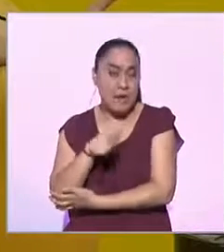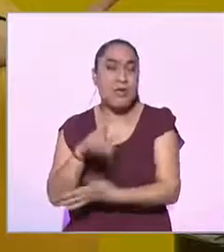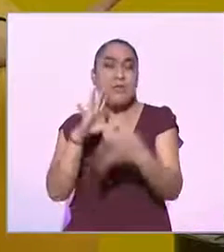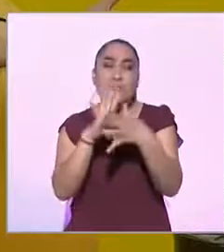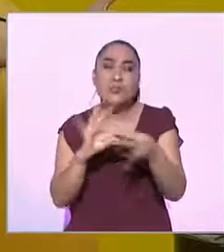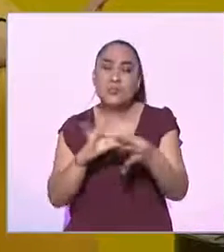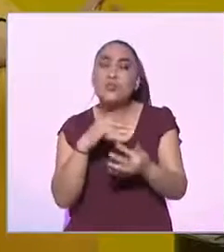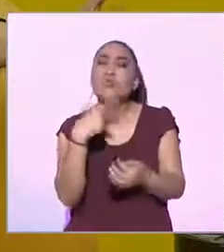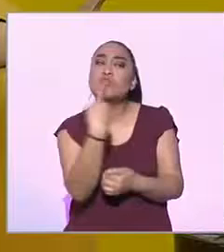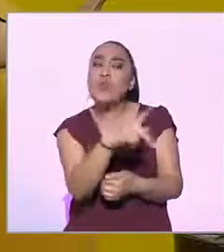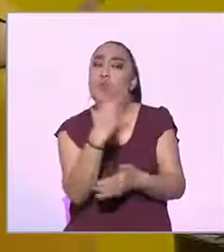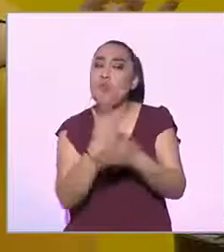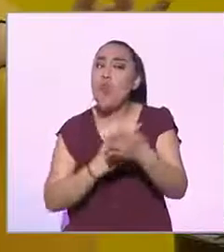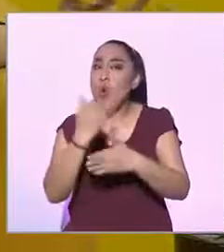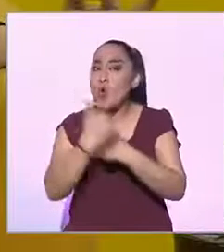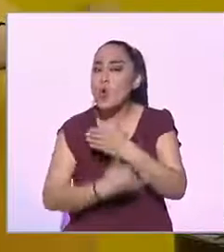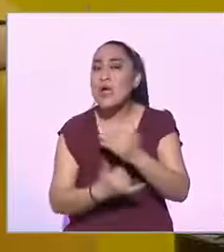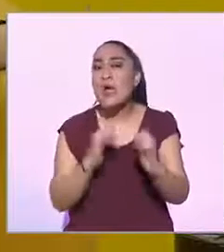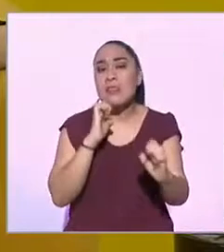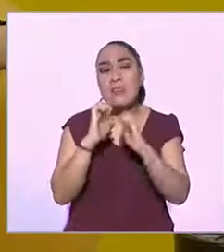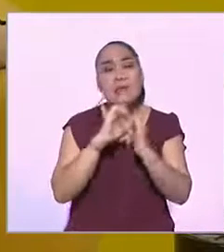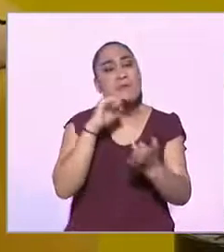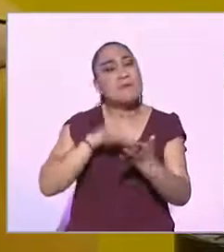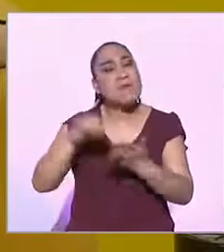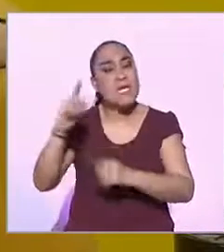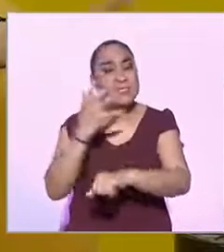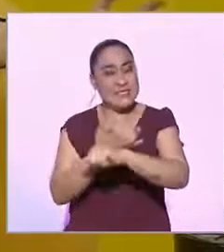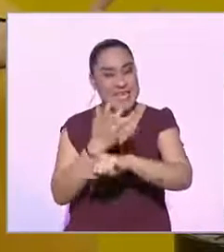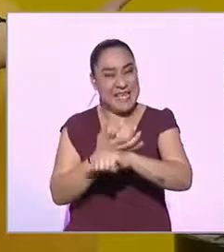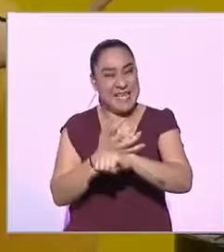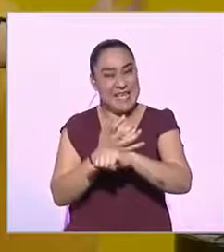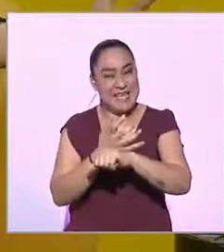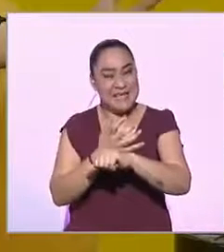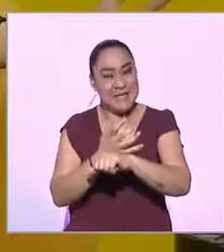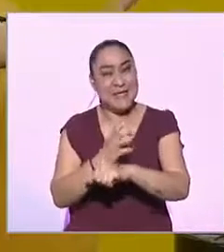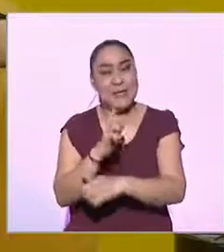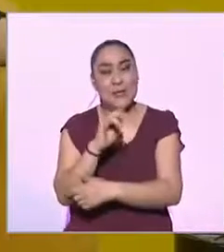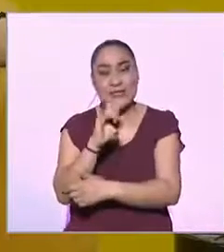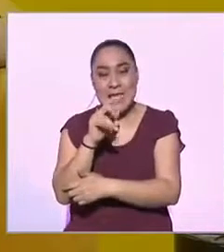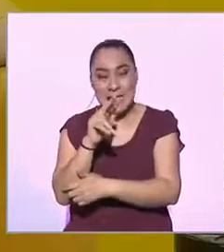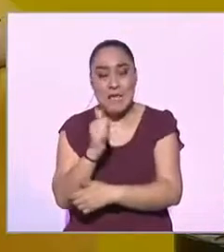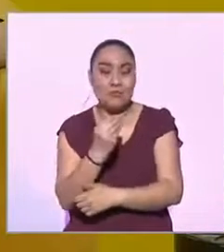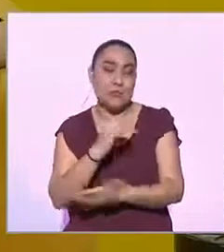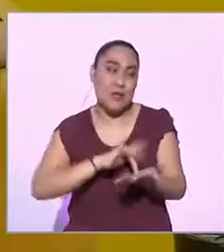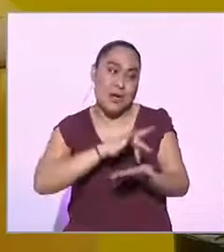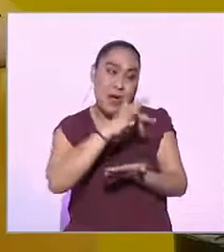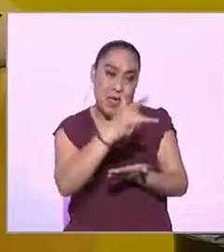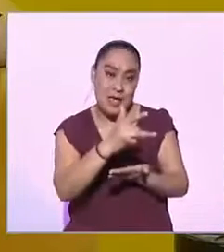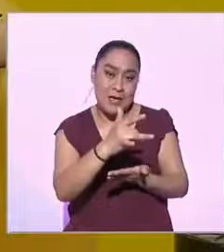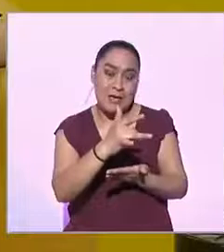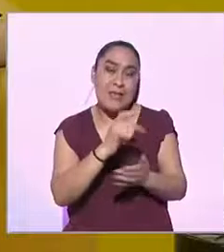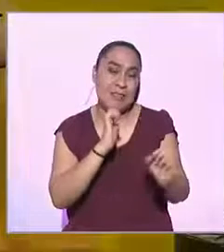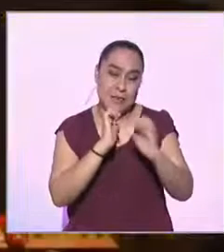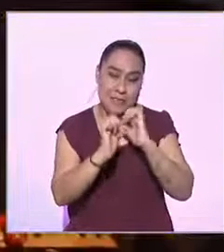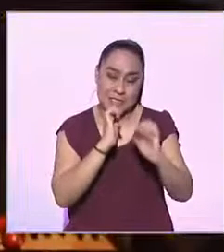sus proyectos en entrevista desde Luisiana, Estados Unidos. Muchas gracias por esta gran nota.